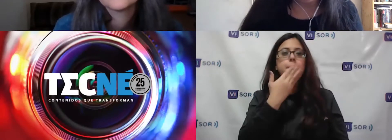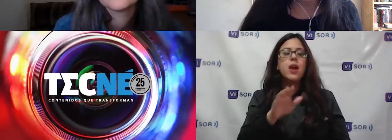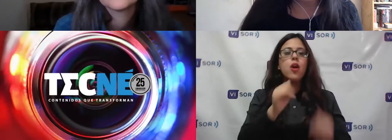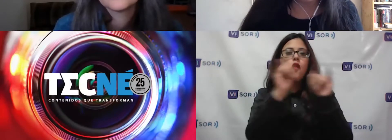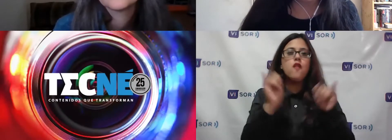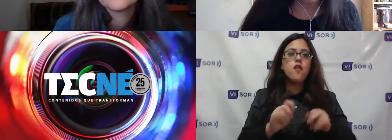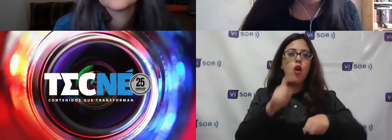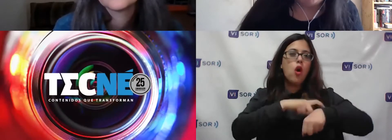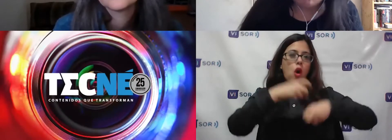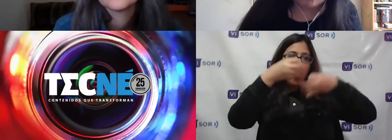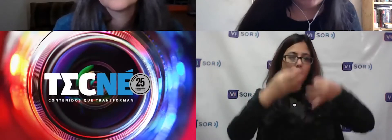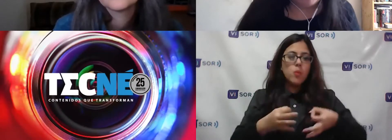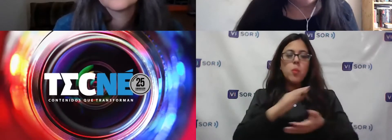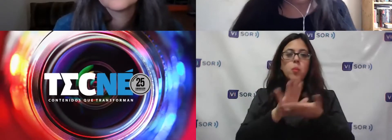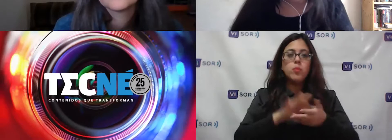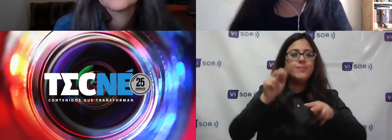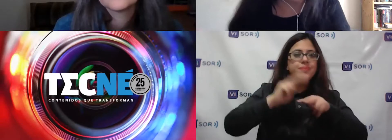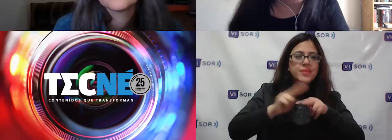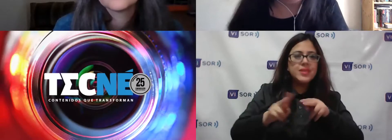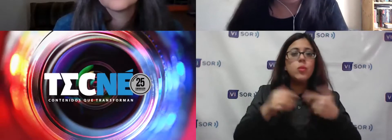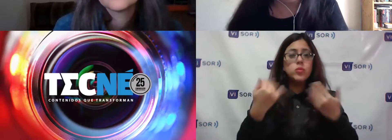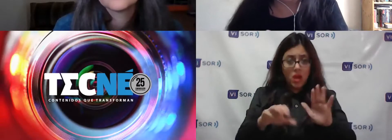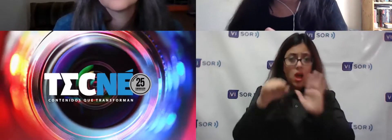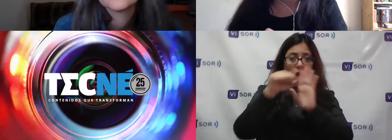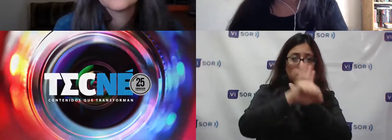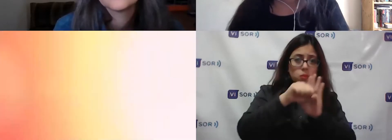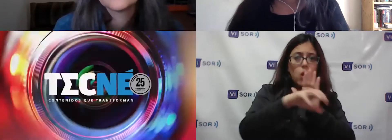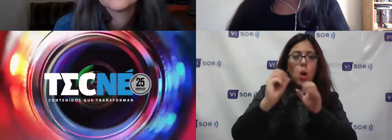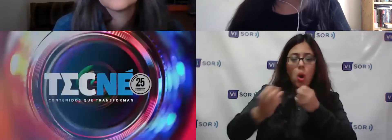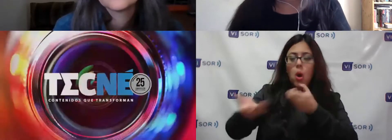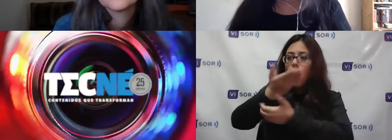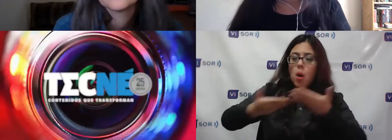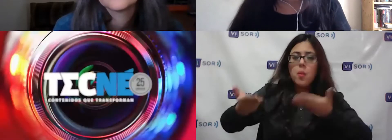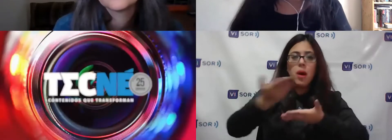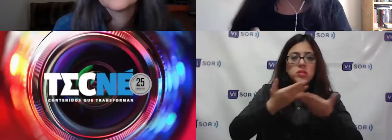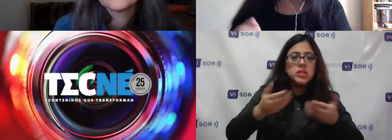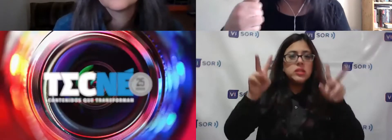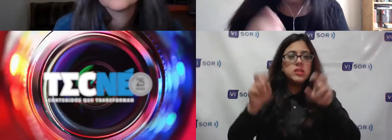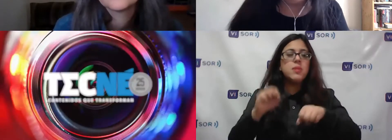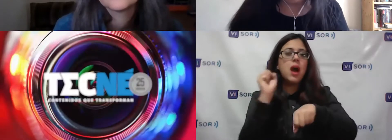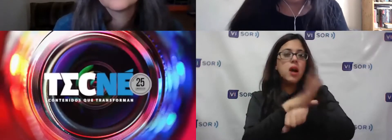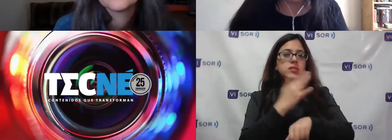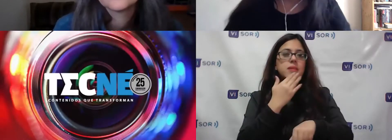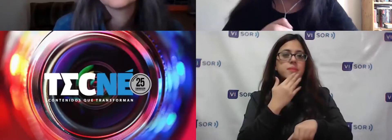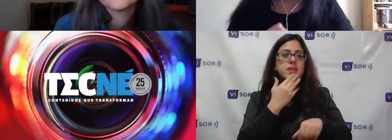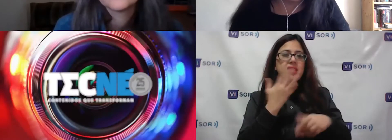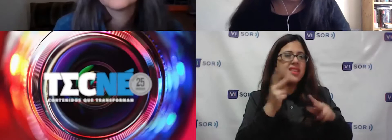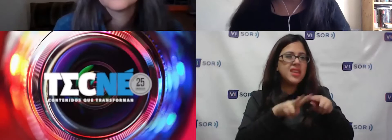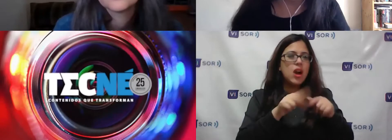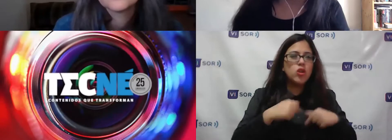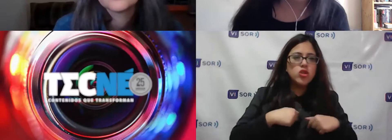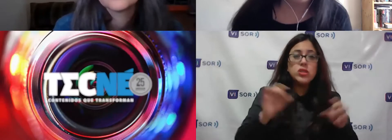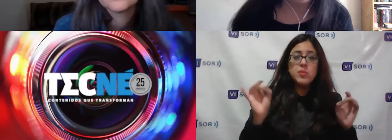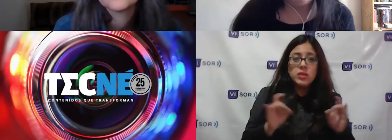decir que hacemos nos ponemos a rodar nos ponemos a compartir la película incluso en términos prácticos a qué fondo aplicó o no aplicó ese